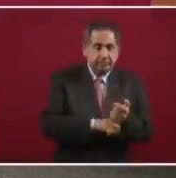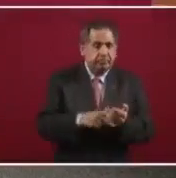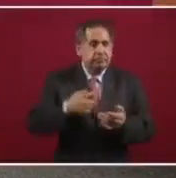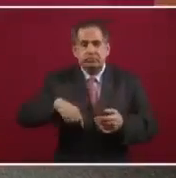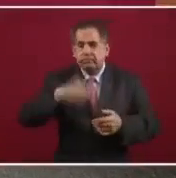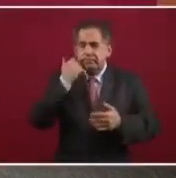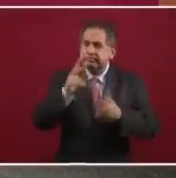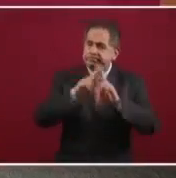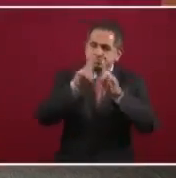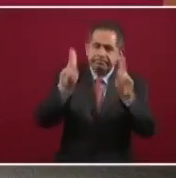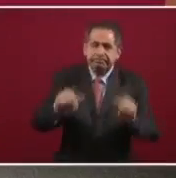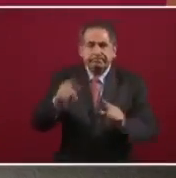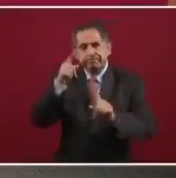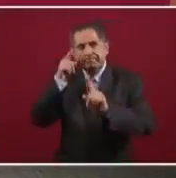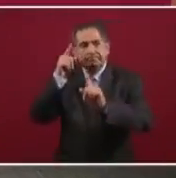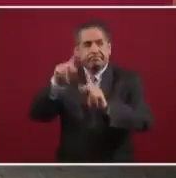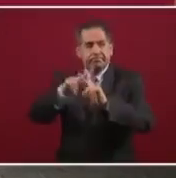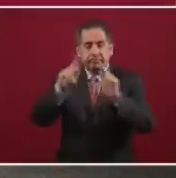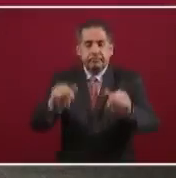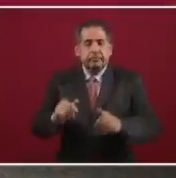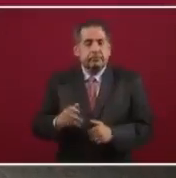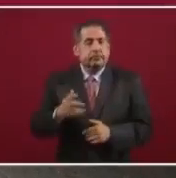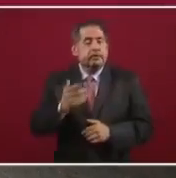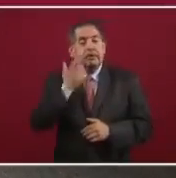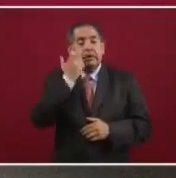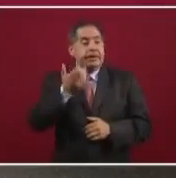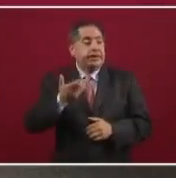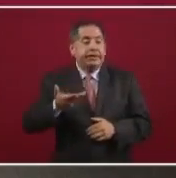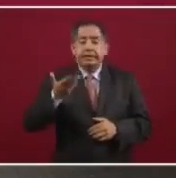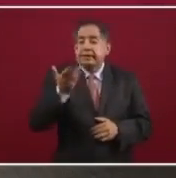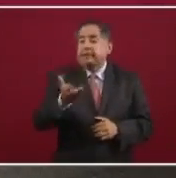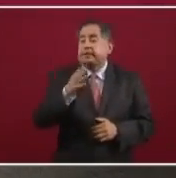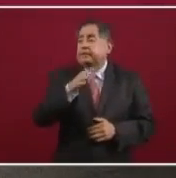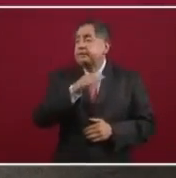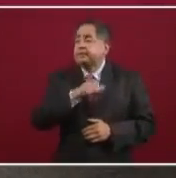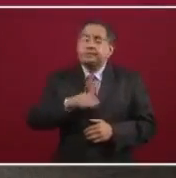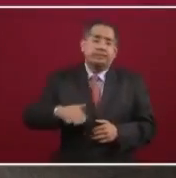paz y que le pedimos a todos